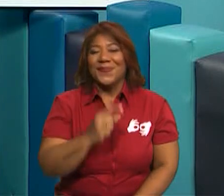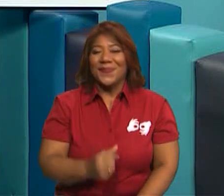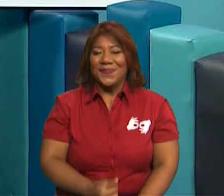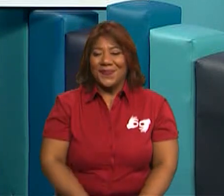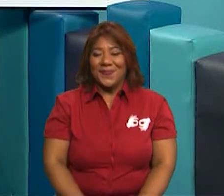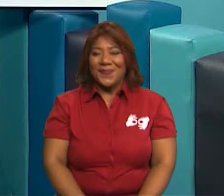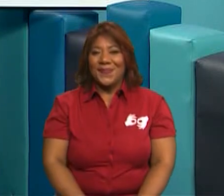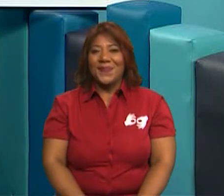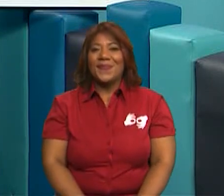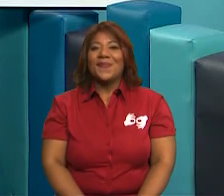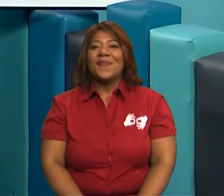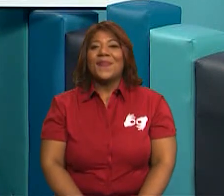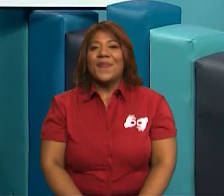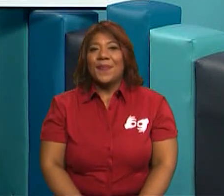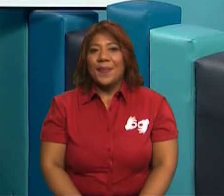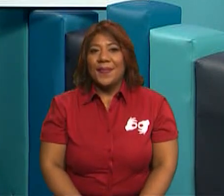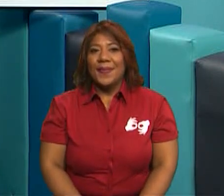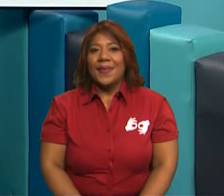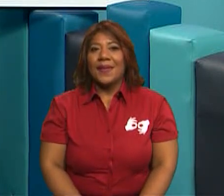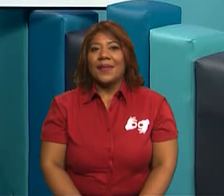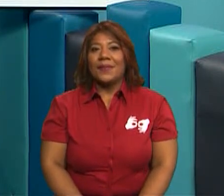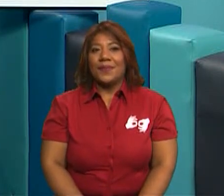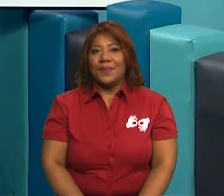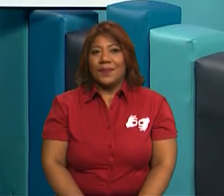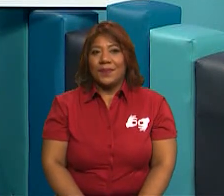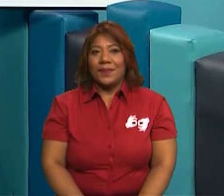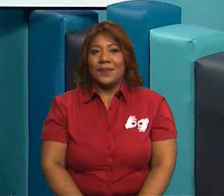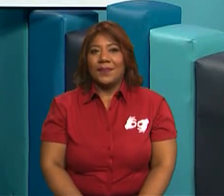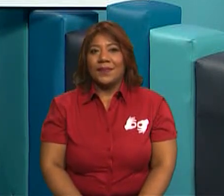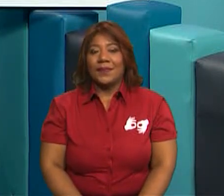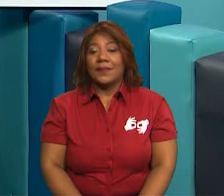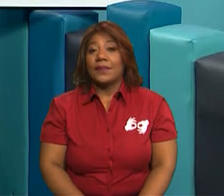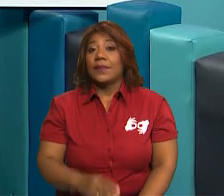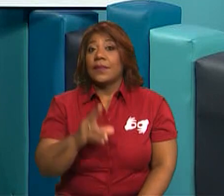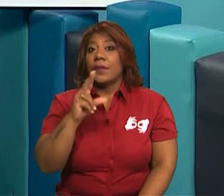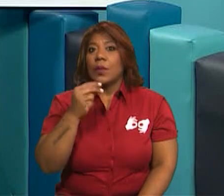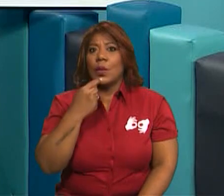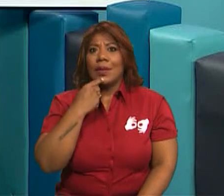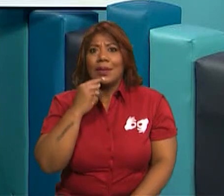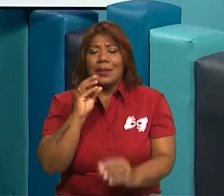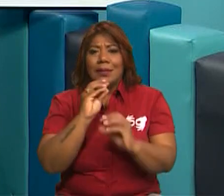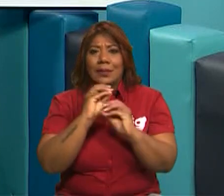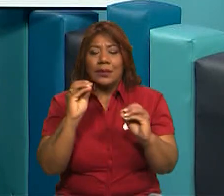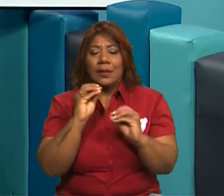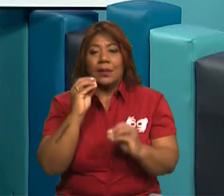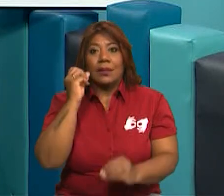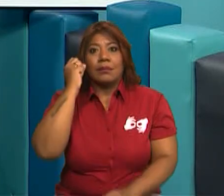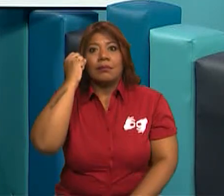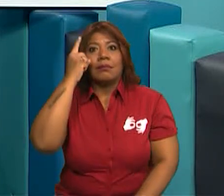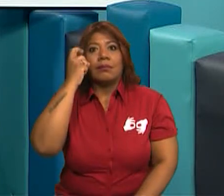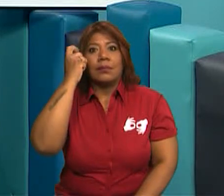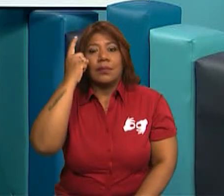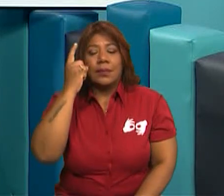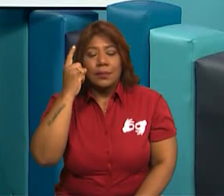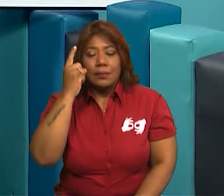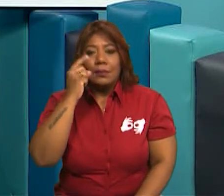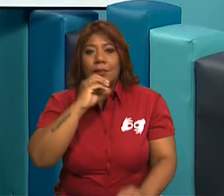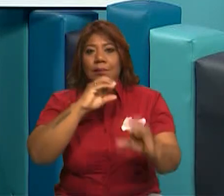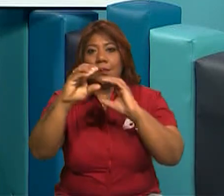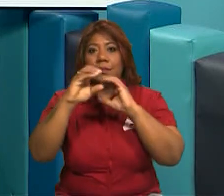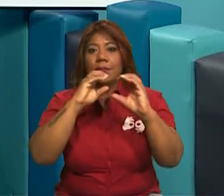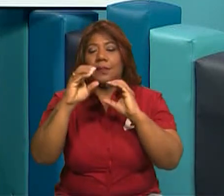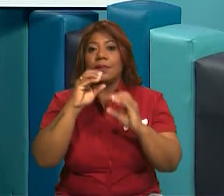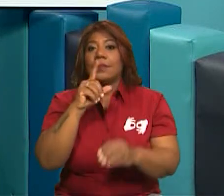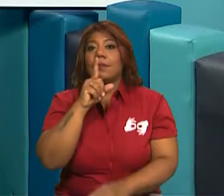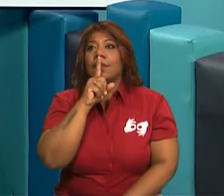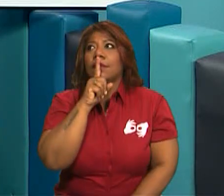silencio, ¿verdad? Entonces, a pesar de que no tiene ningún texto, tiene imágenes y las imágenes ya me